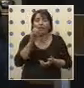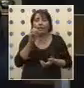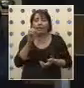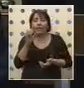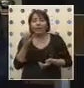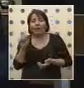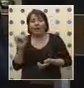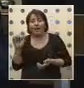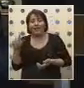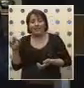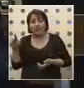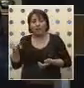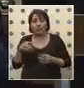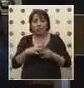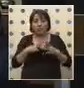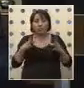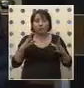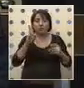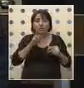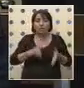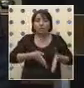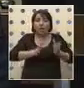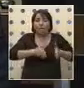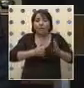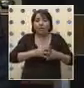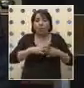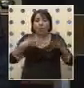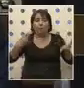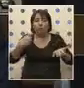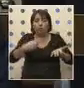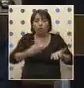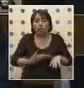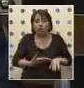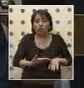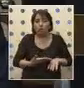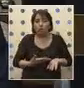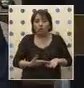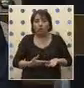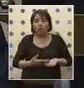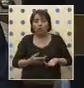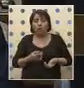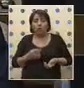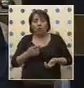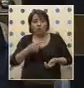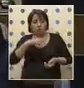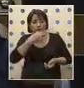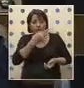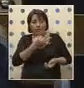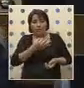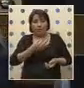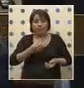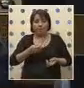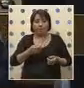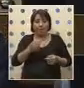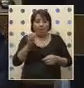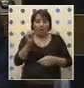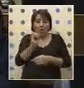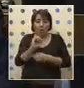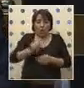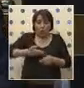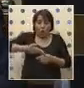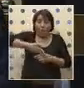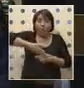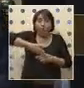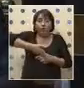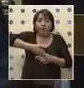Puesto que los altos costos, el no tener camino, la incidencia, lo que significa esa condición, no establece que los costos por materia de combustible,